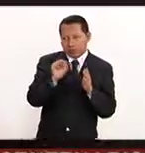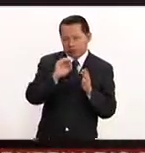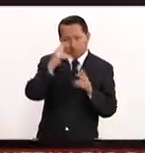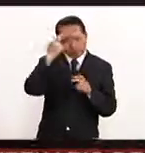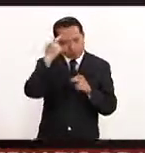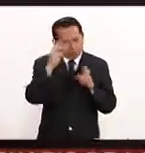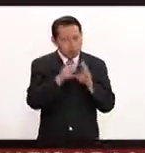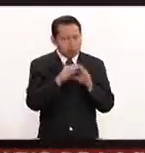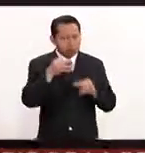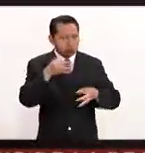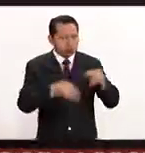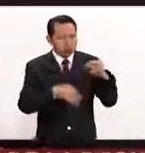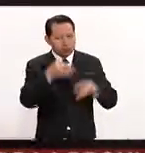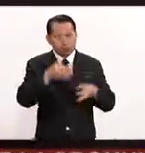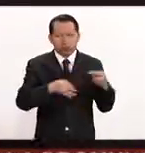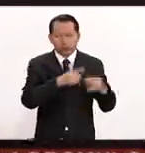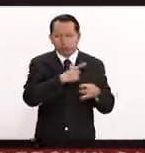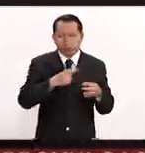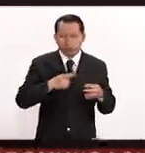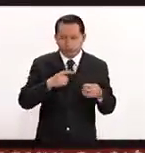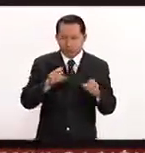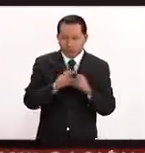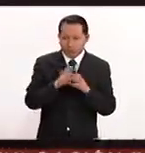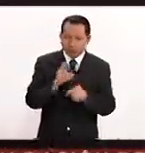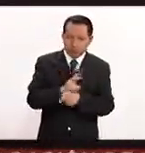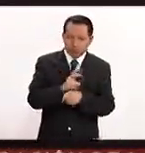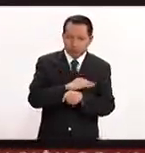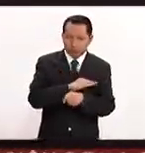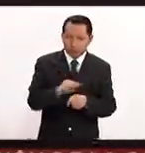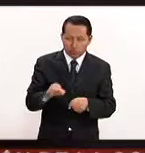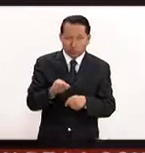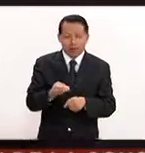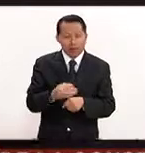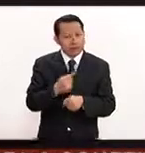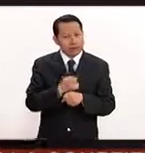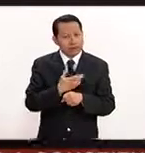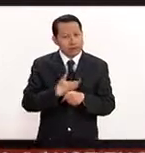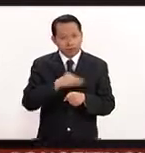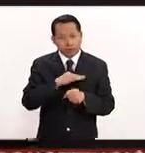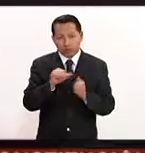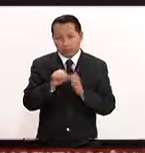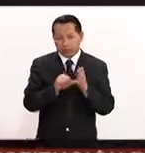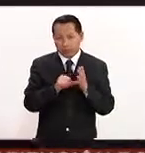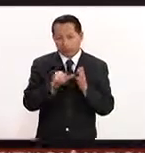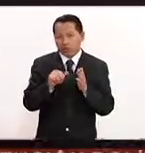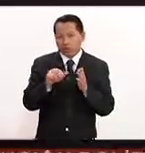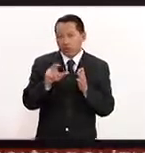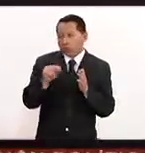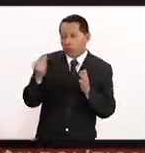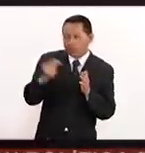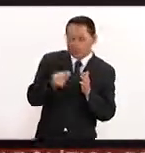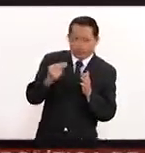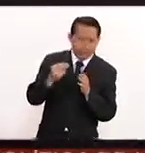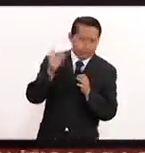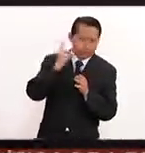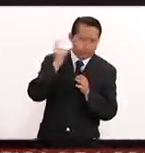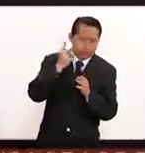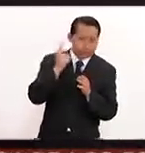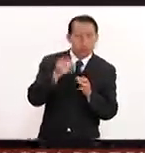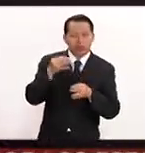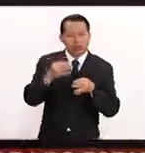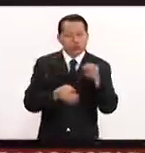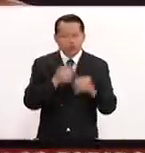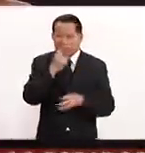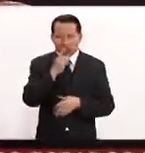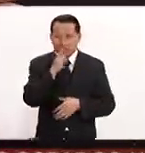Suprema Corte tuvo que involucrarse claro, para ver si podía la primera ministra invocar el artículo sin el Parlamento. La Suprema Corte decidió que no